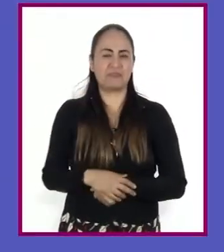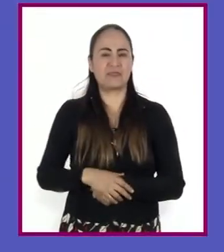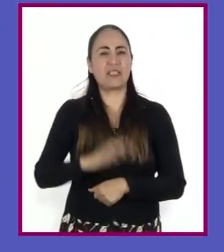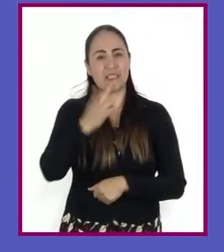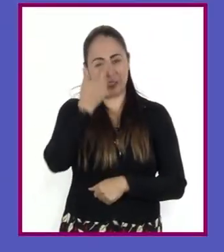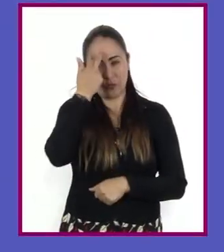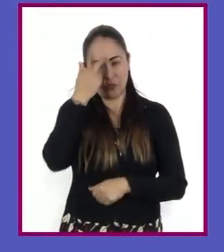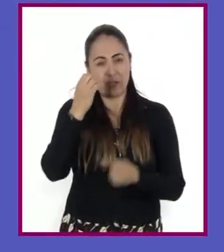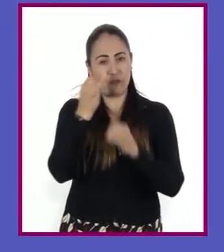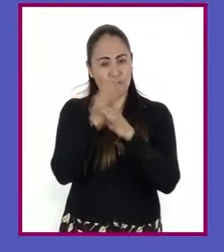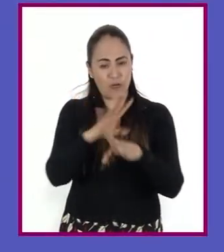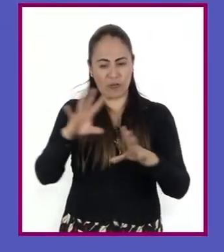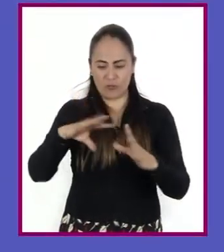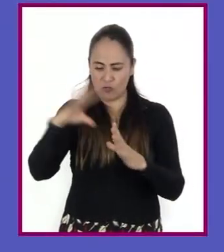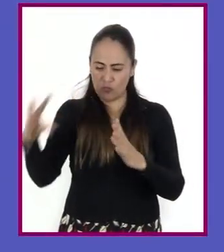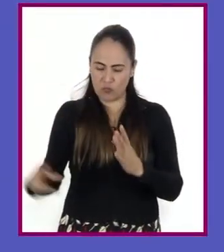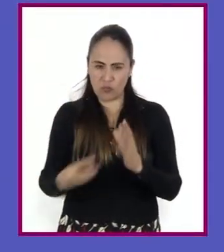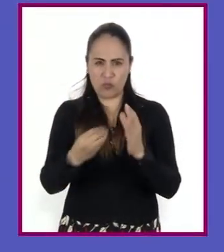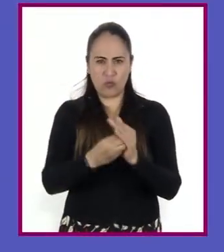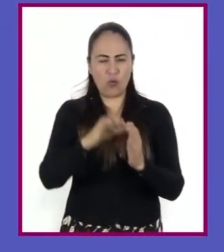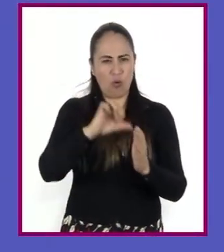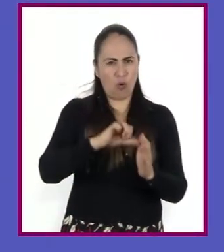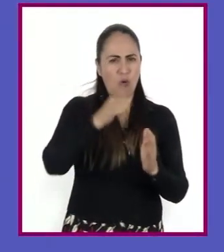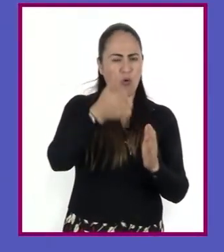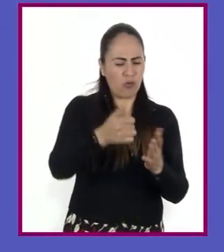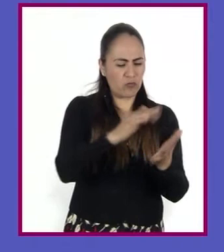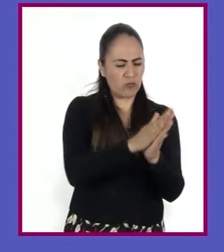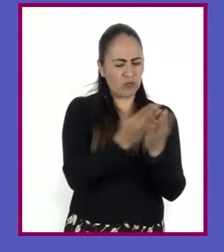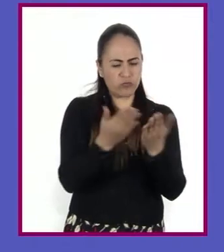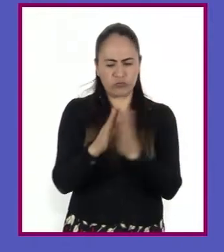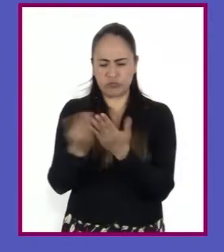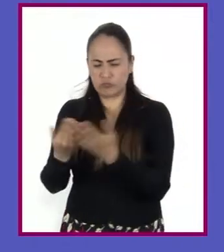buscar información complementaria en otras fuentes como